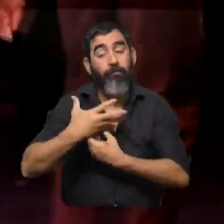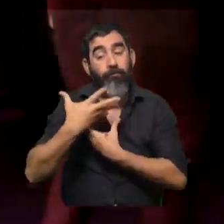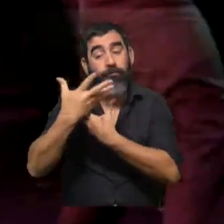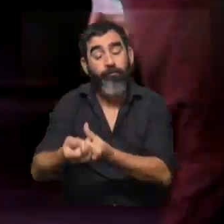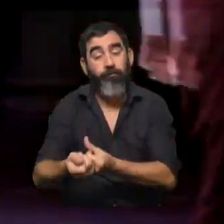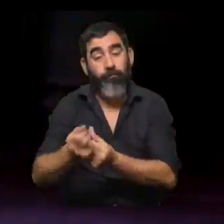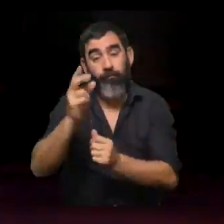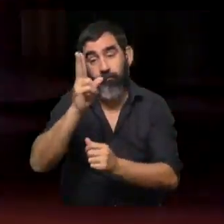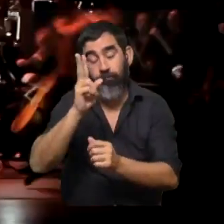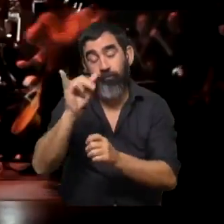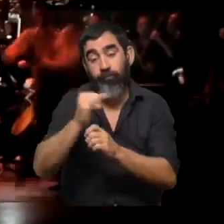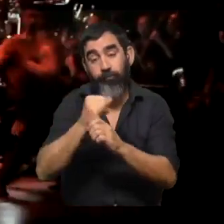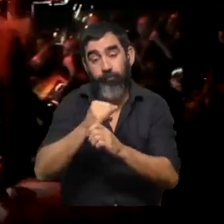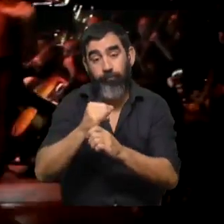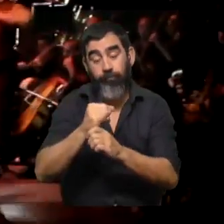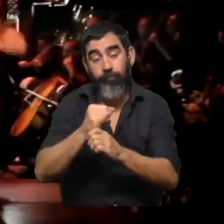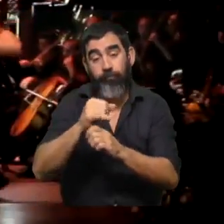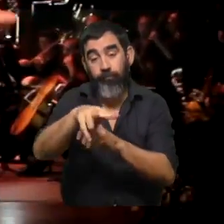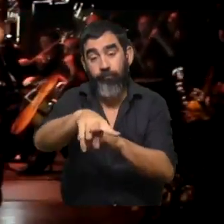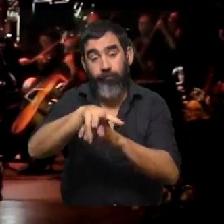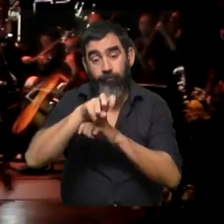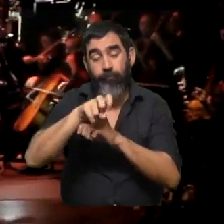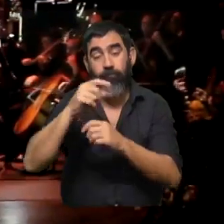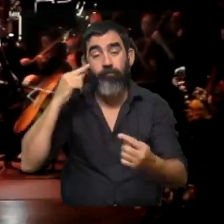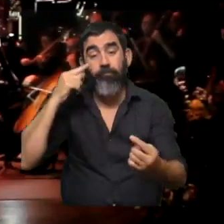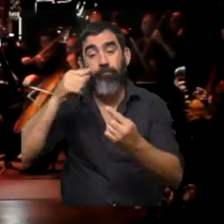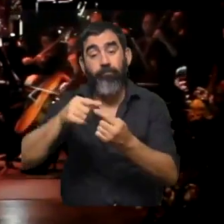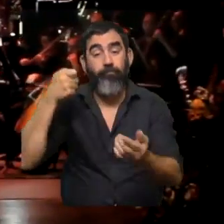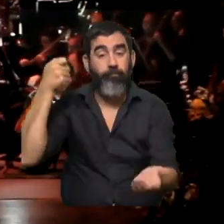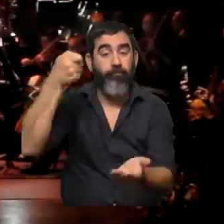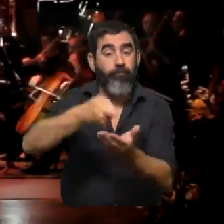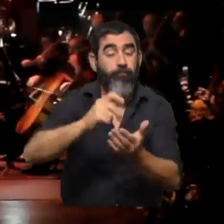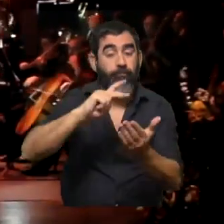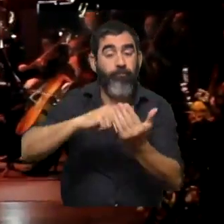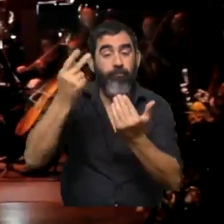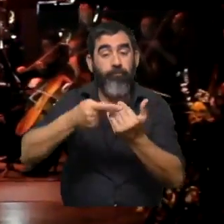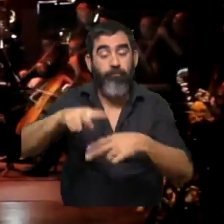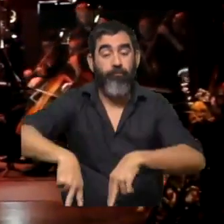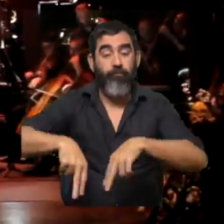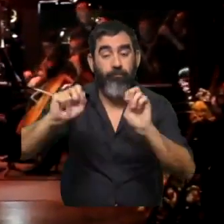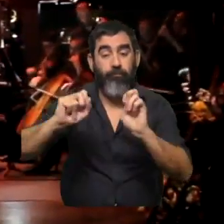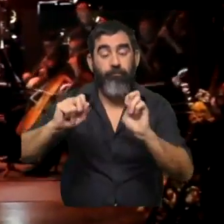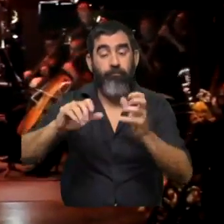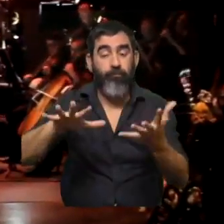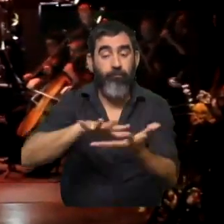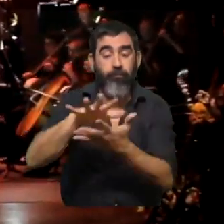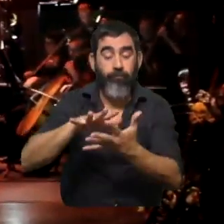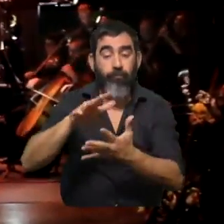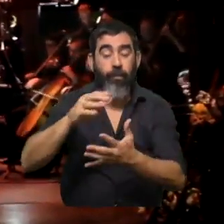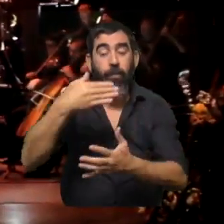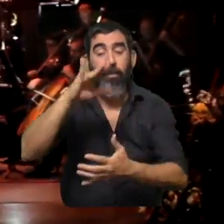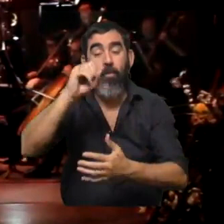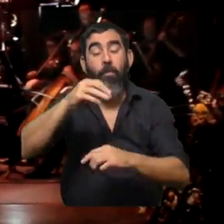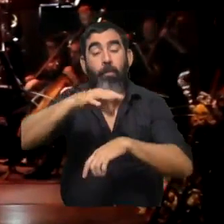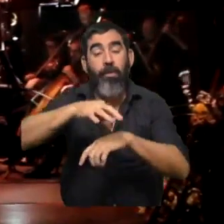el Pasteur. Concretamente, lo recaudado tendrá como objetivo financiar proyectos de investigación en las áreas de biomedicina y